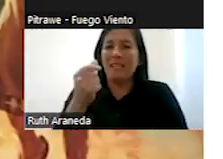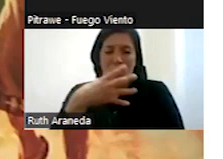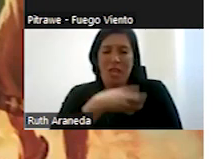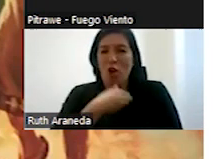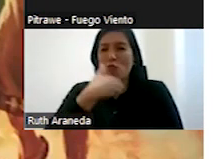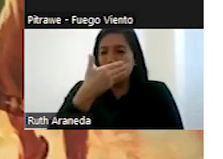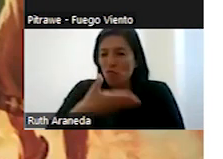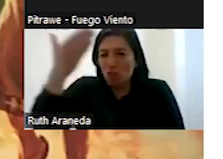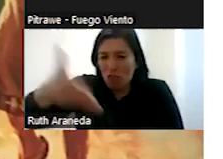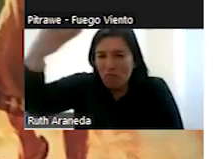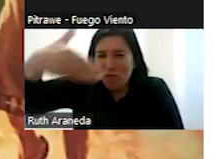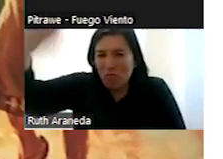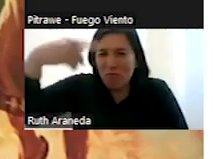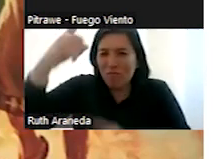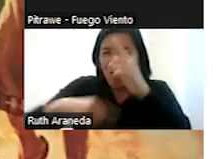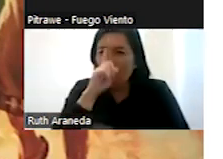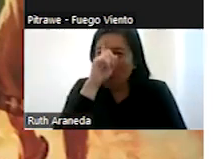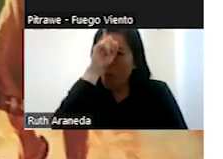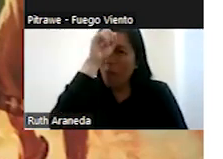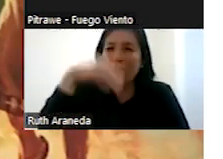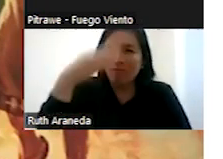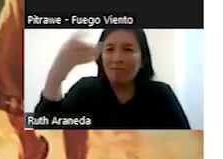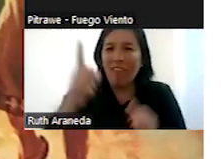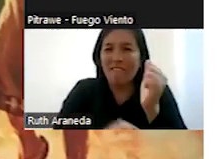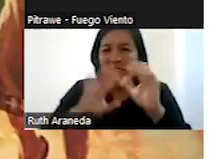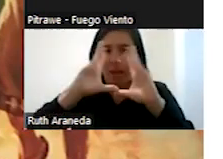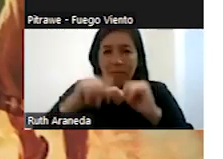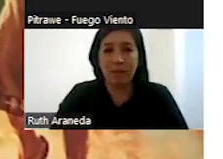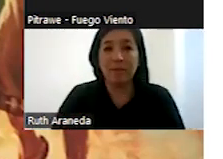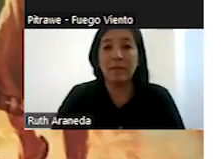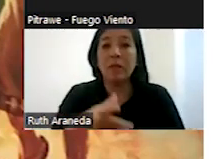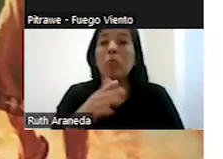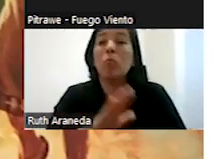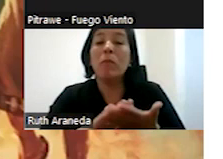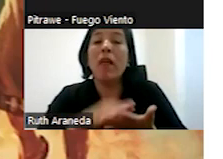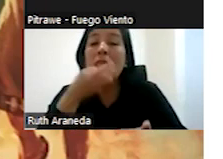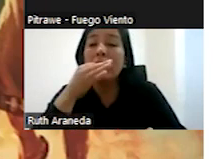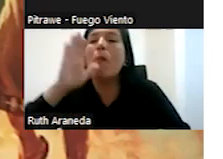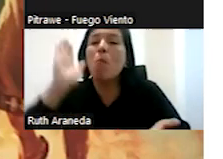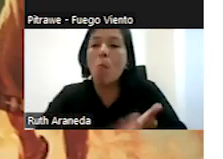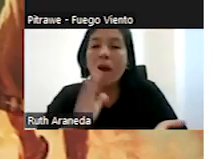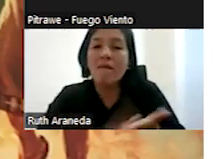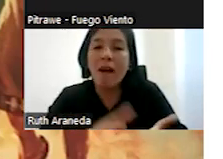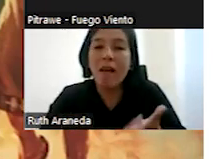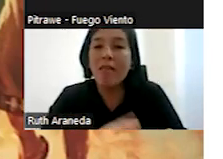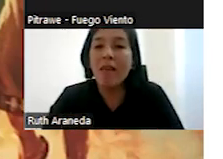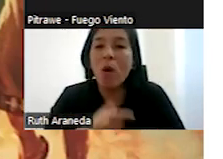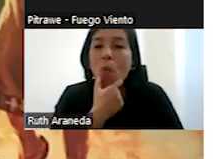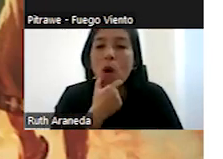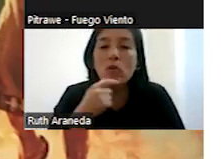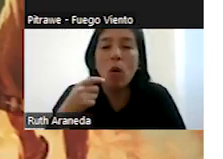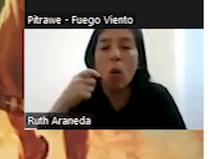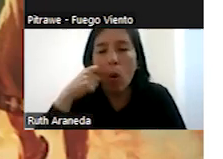Como mencionaba José Miguel, hay una gran cantidad de restos humanos de contextos mortuorios en las costas